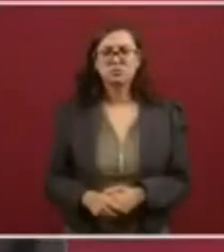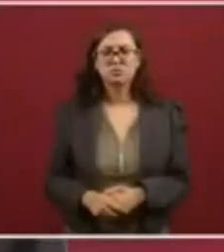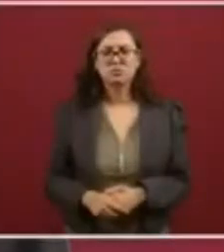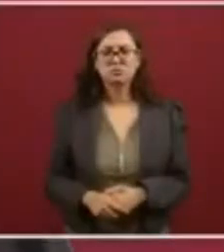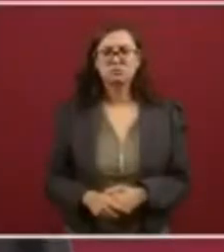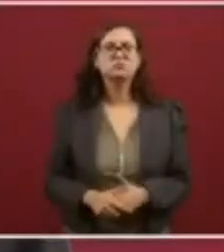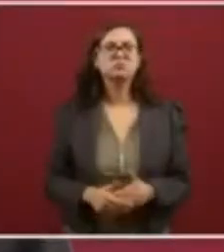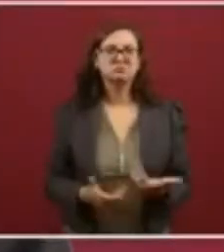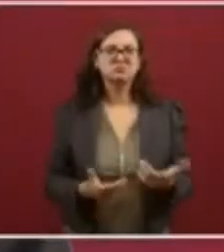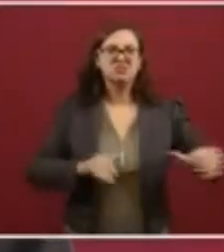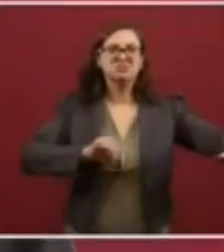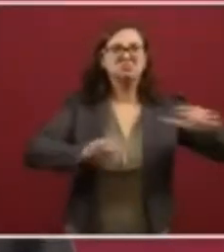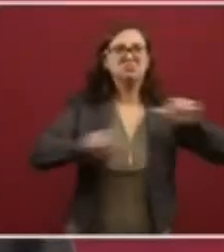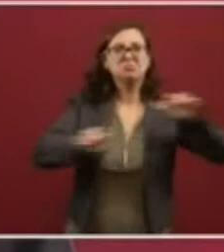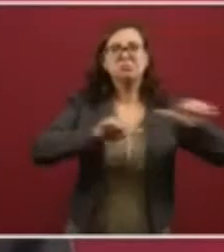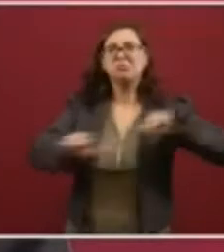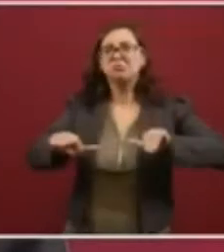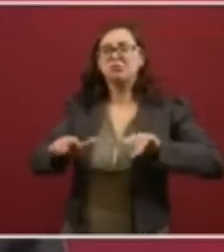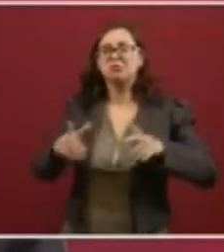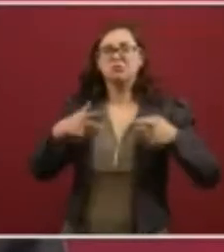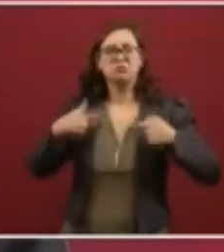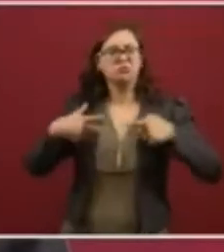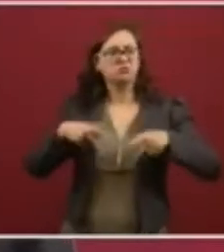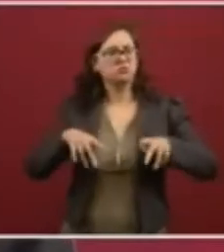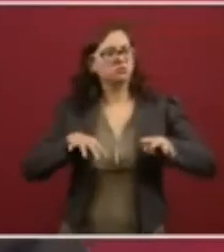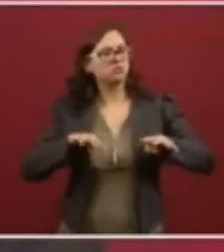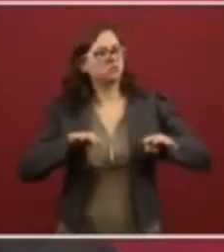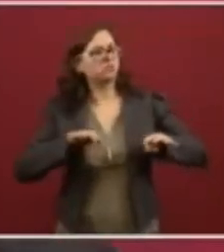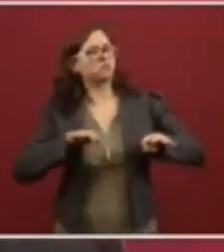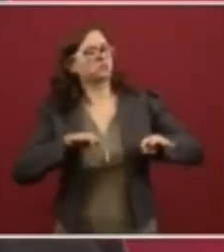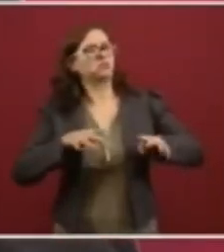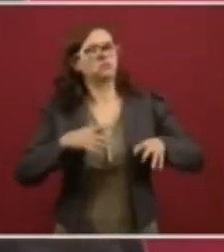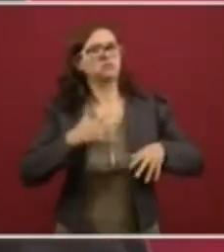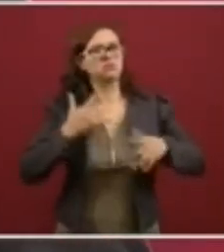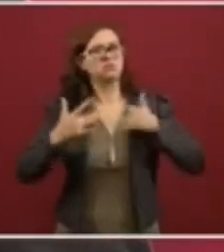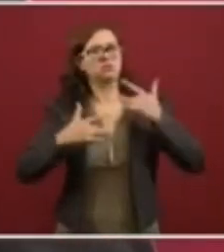hacen ruido, sí, pero